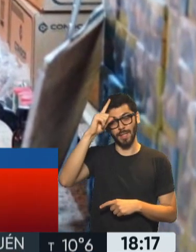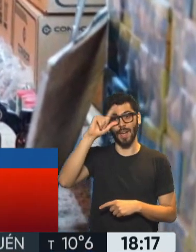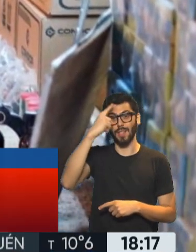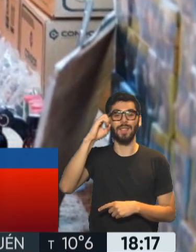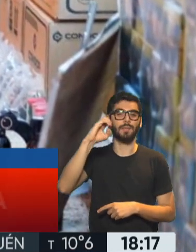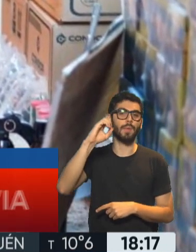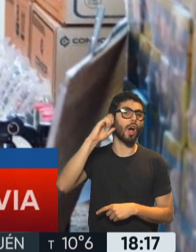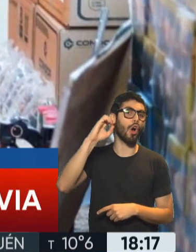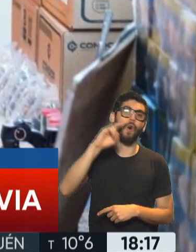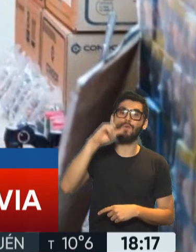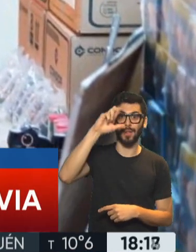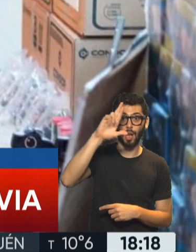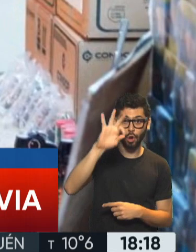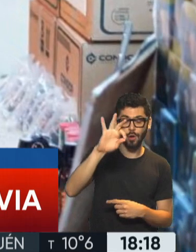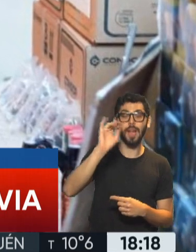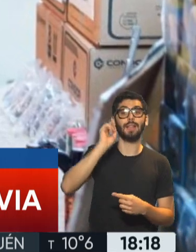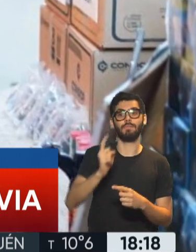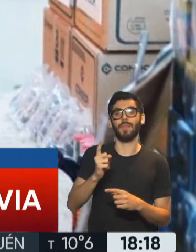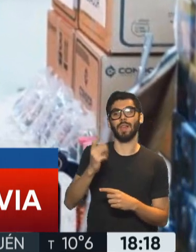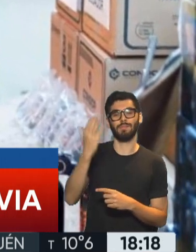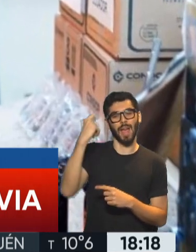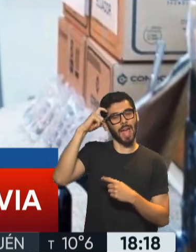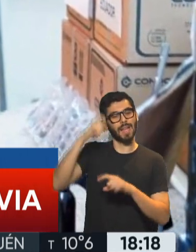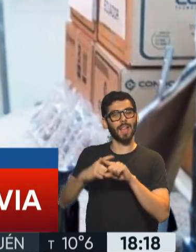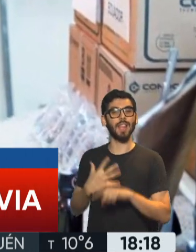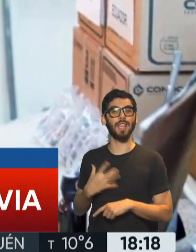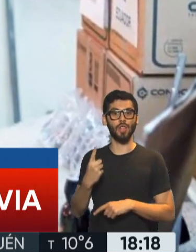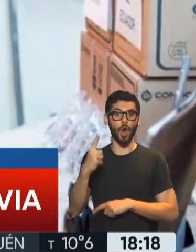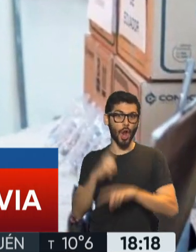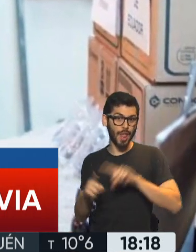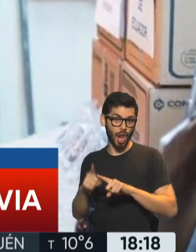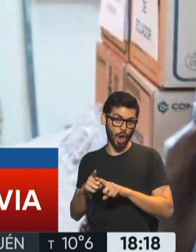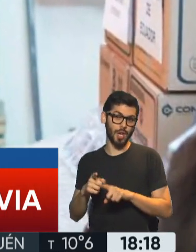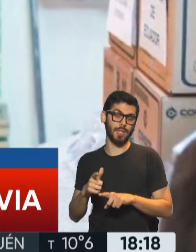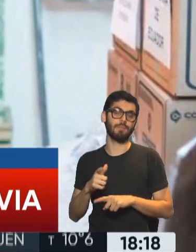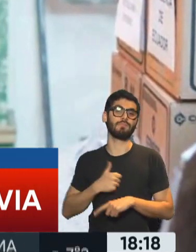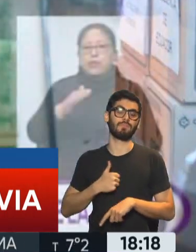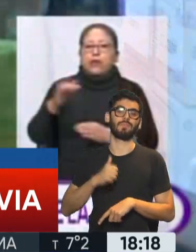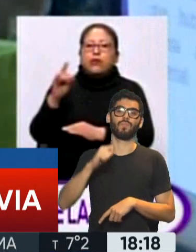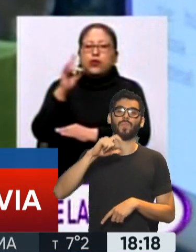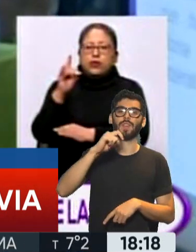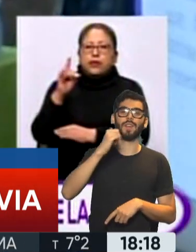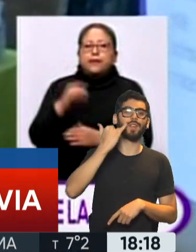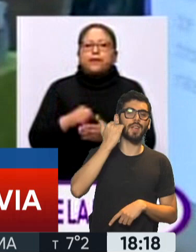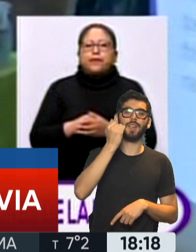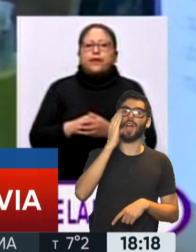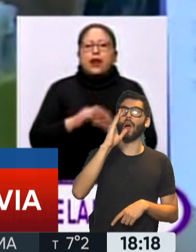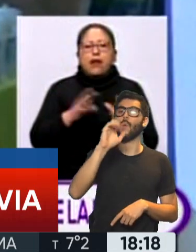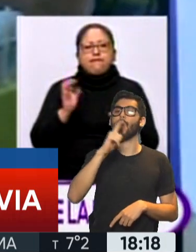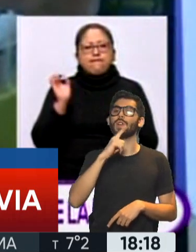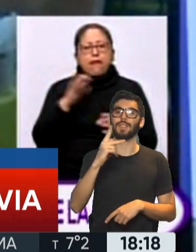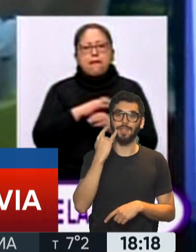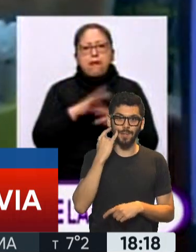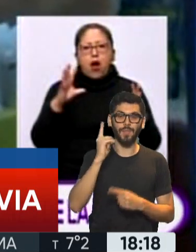Gerardo José Otero, y los entonces directores de logística y operaciones de esa fuerza, Rubén Carlos Jaborski y Carlos